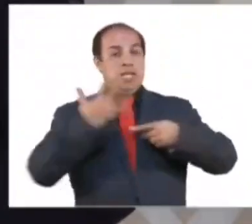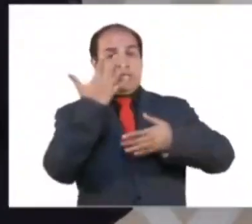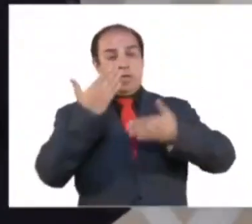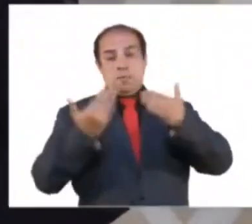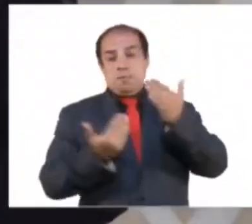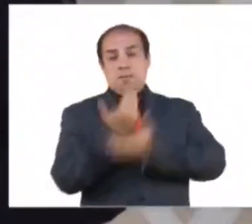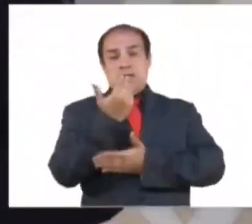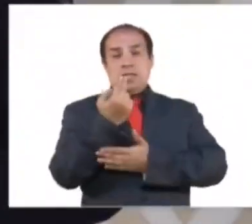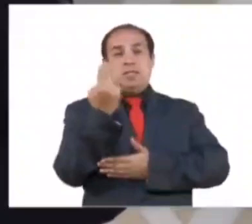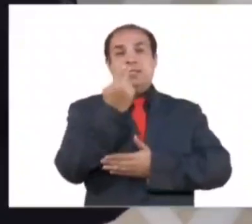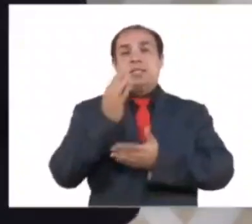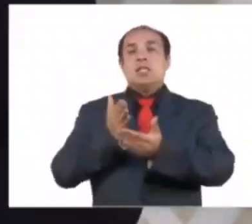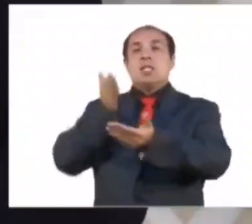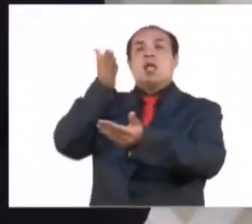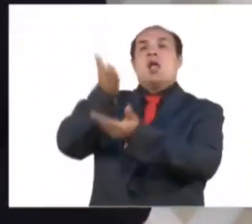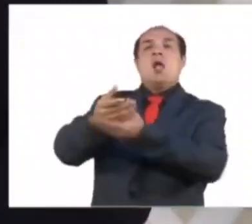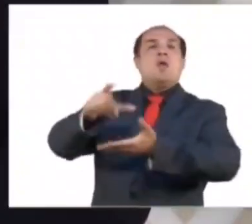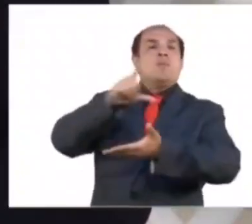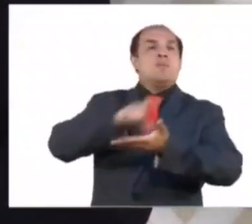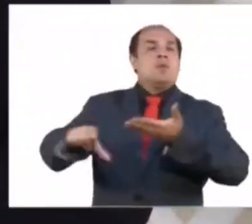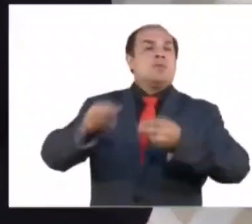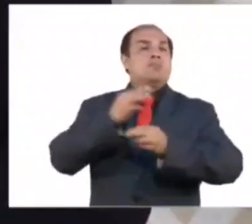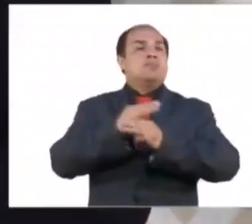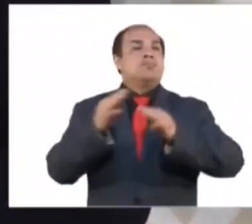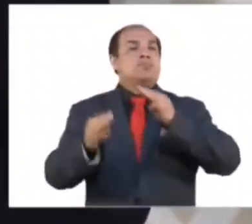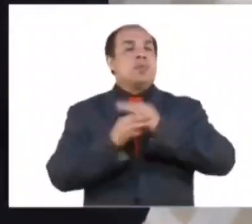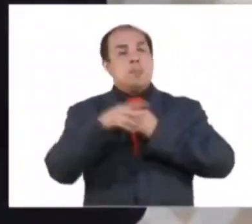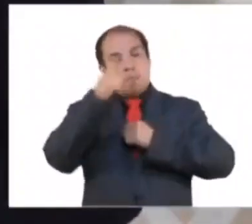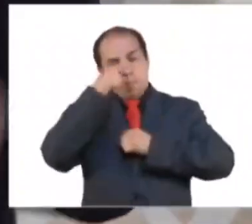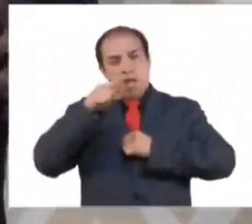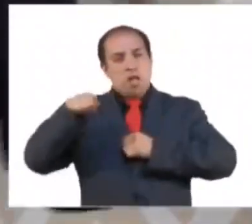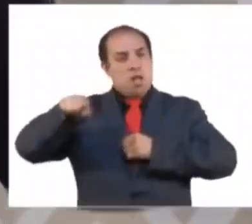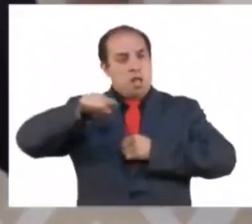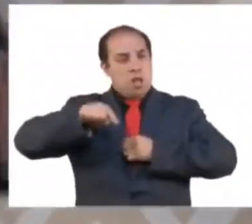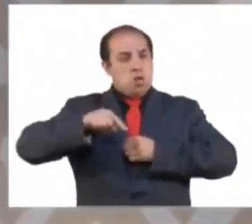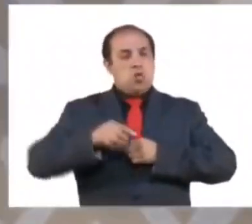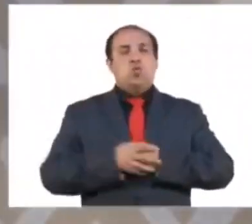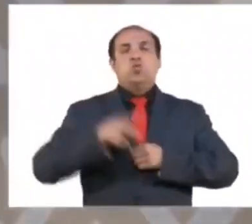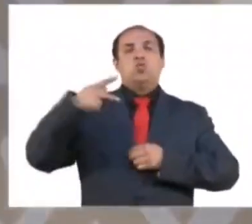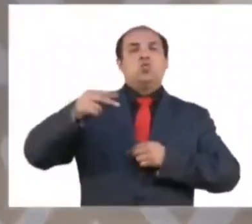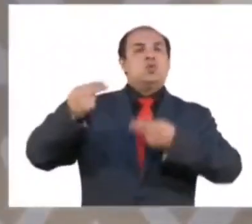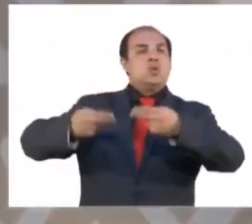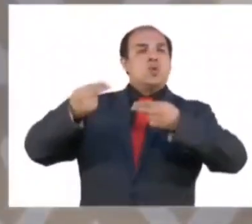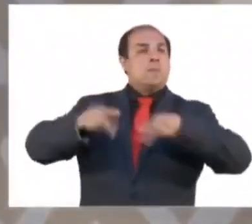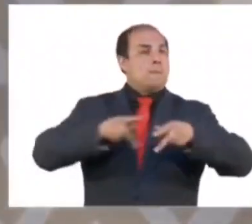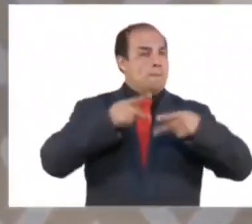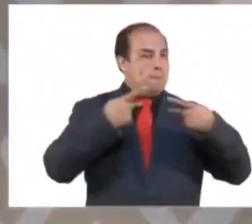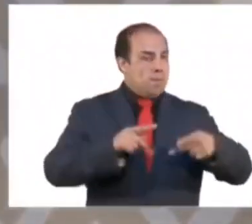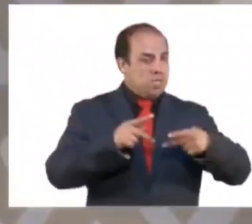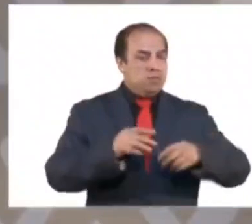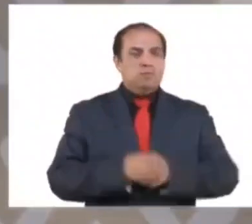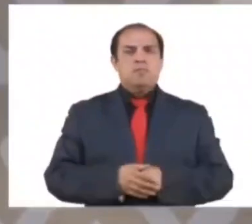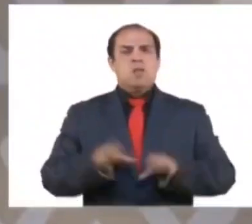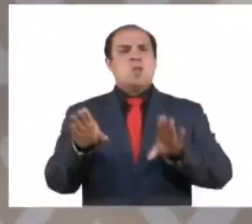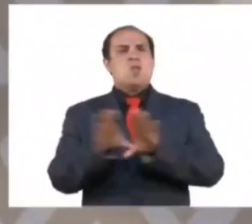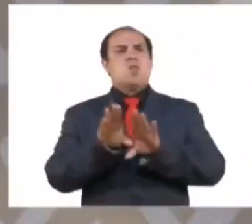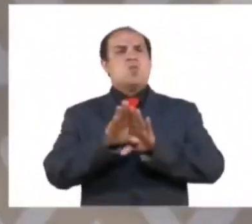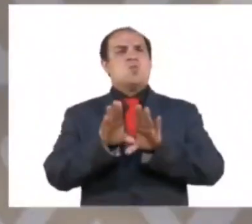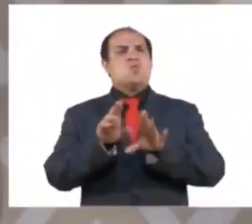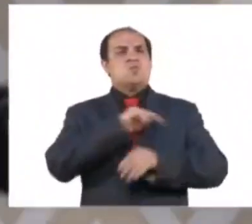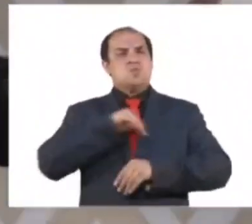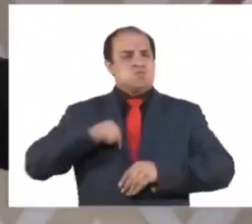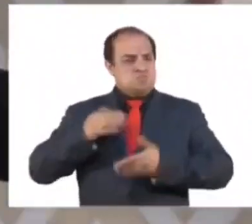y tienen que ir a comprar producto para venderlo en su negocio. Pero ¿cómo nosotros podemos salir